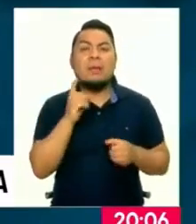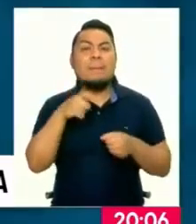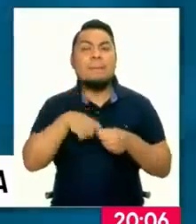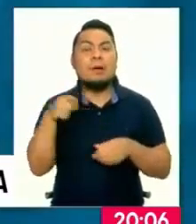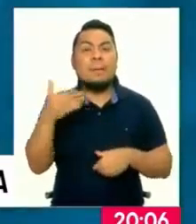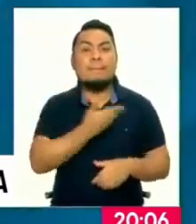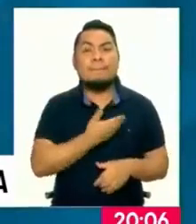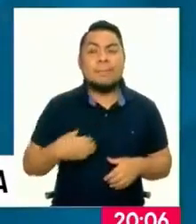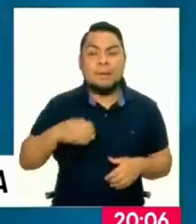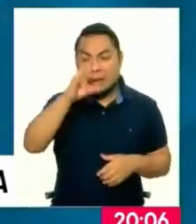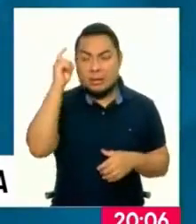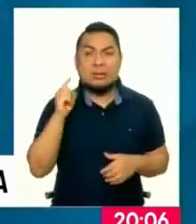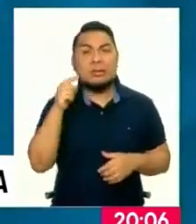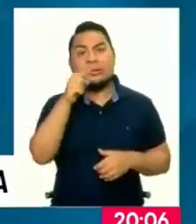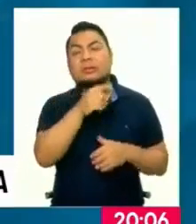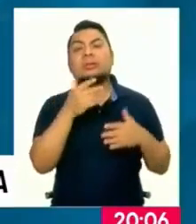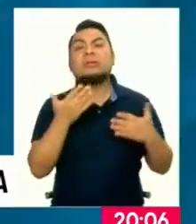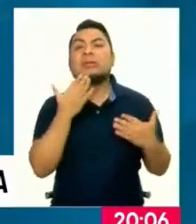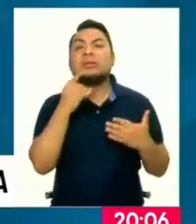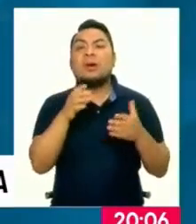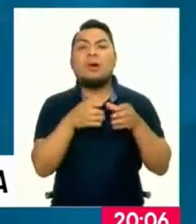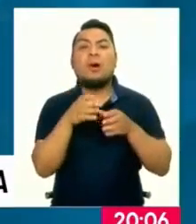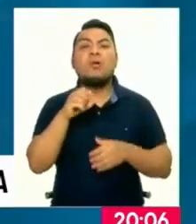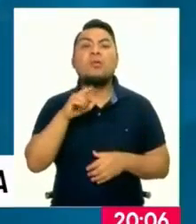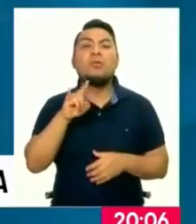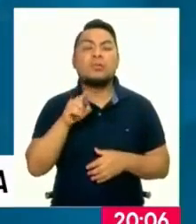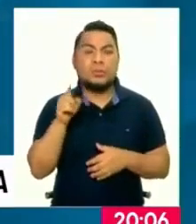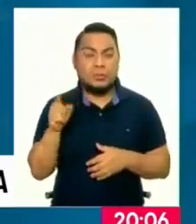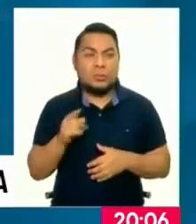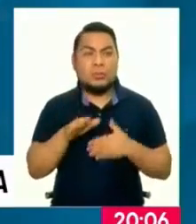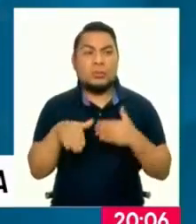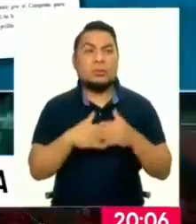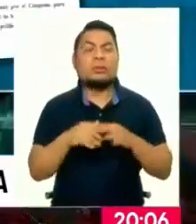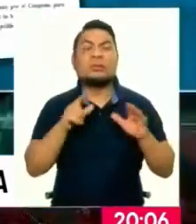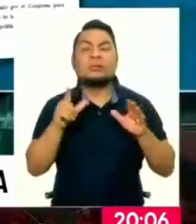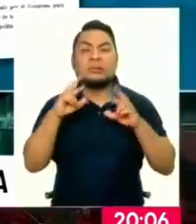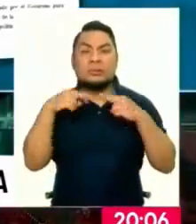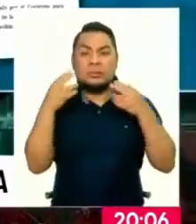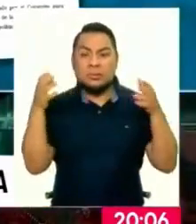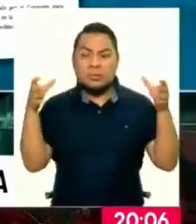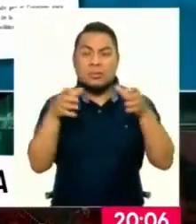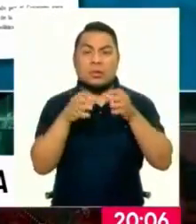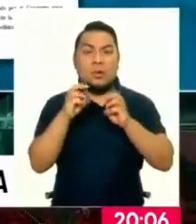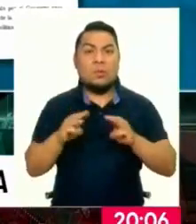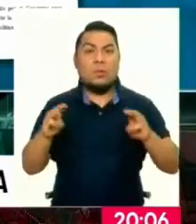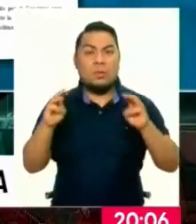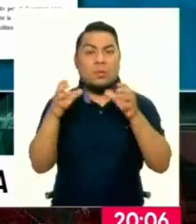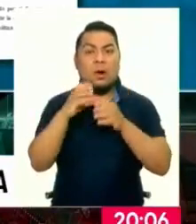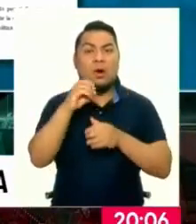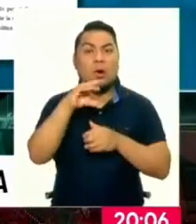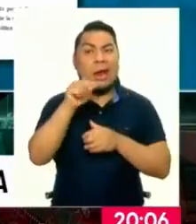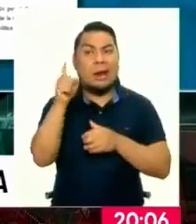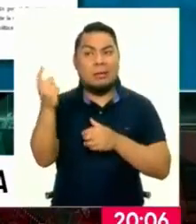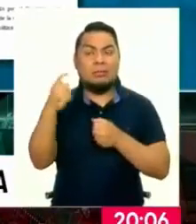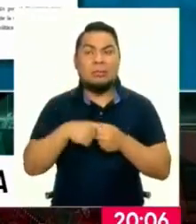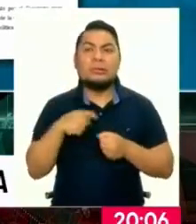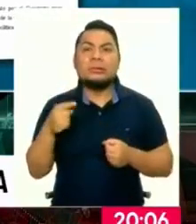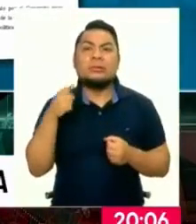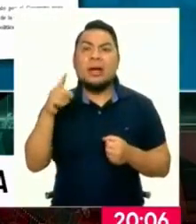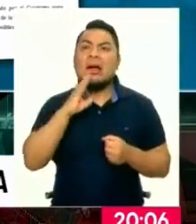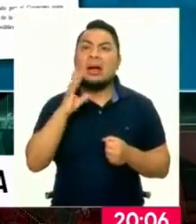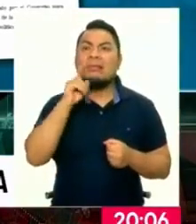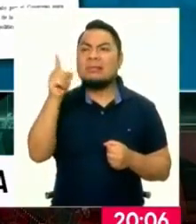del presidente de la República, Pedro Castillo, en la ONU. En el marco de la 77 Asamblea General de las Naciones Unidas, han perjudicado